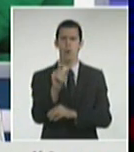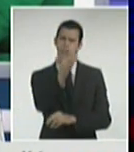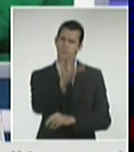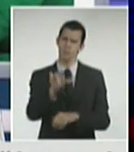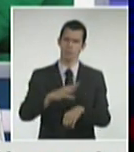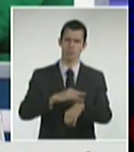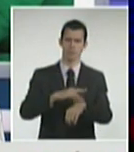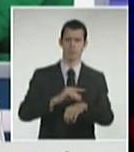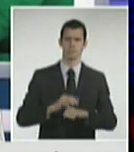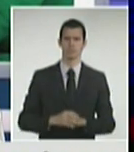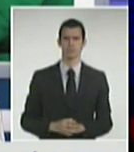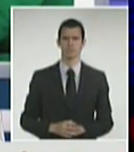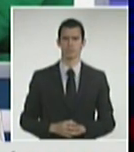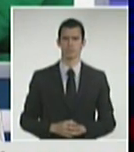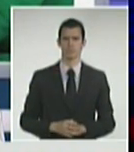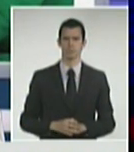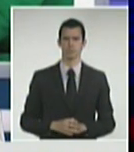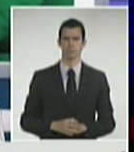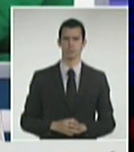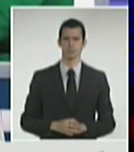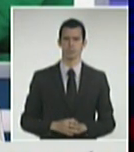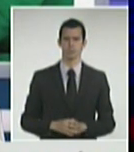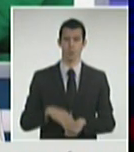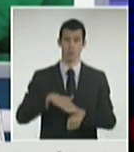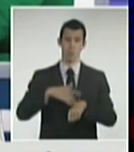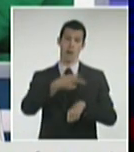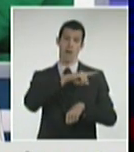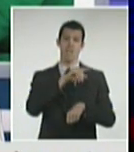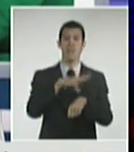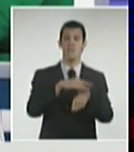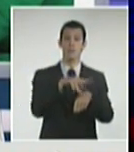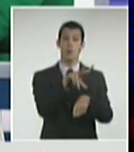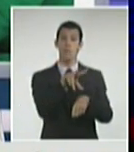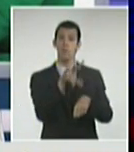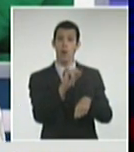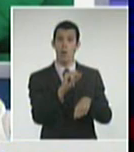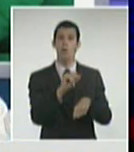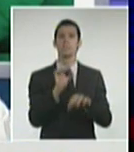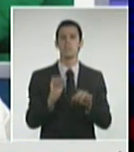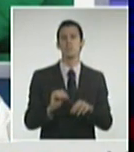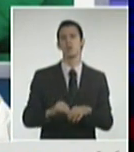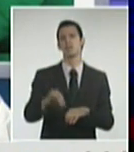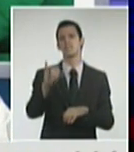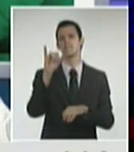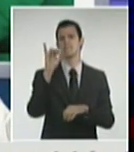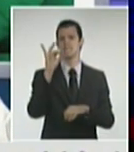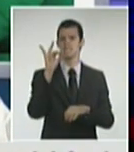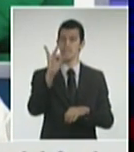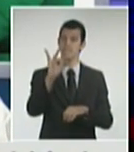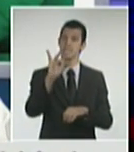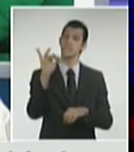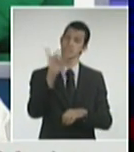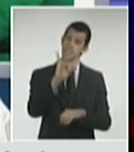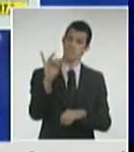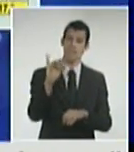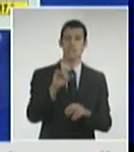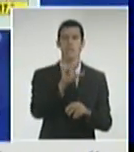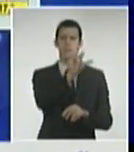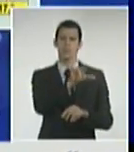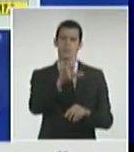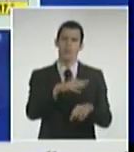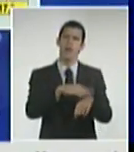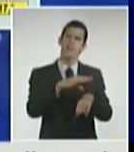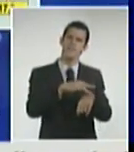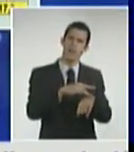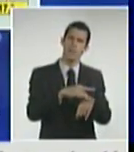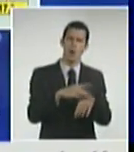ayer a 717 por 100.000 habitantes. Incidencia de casos positivos a la